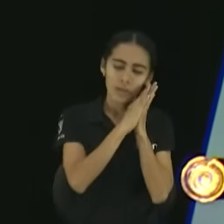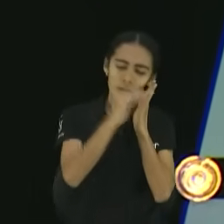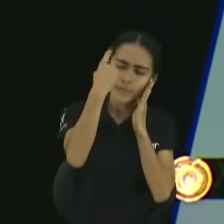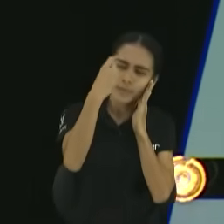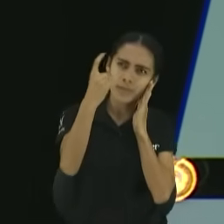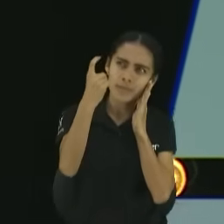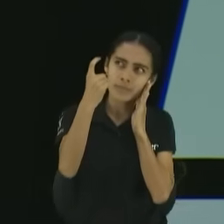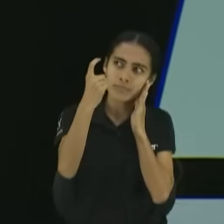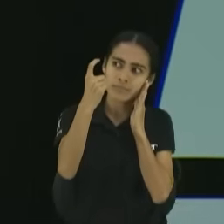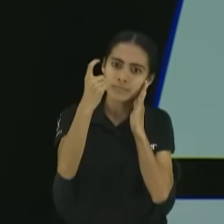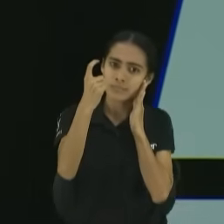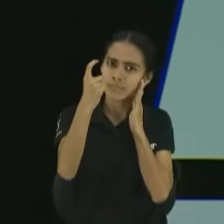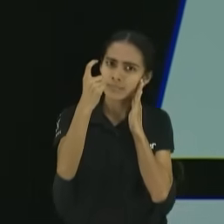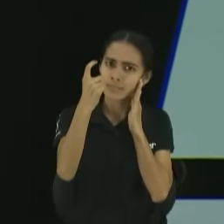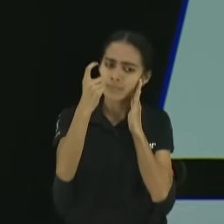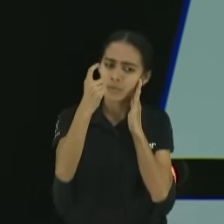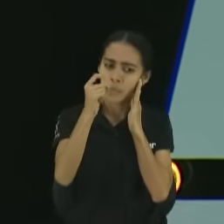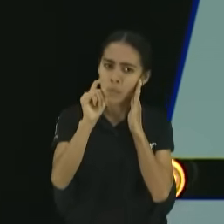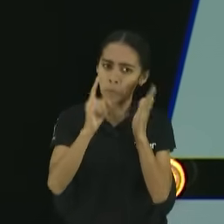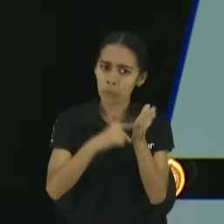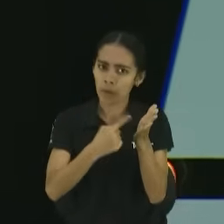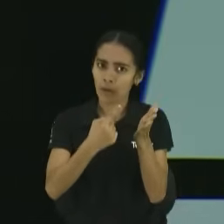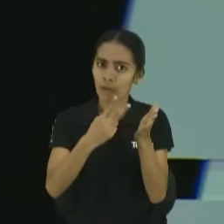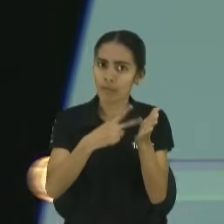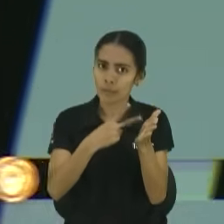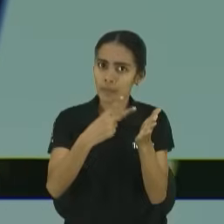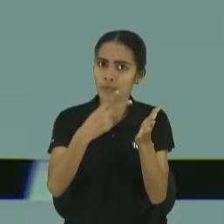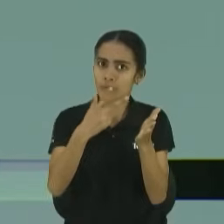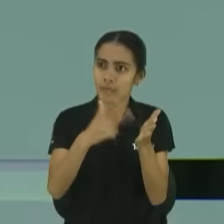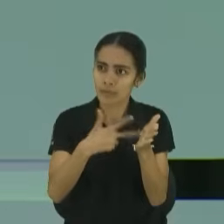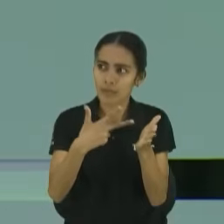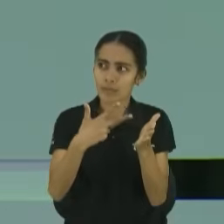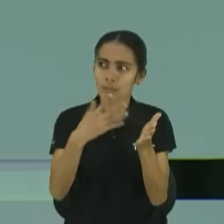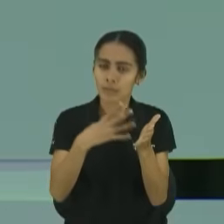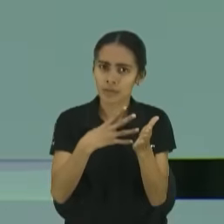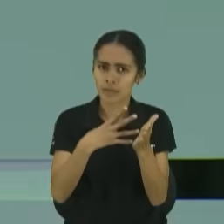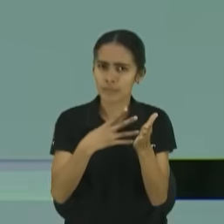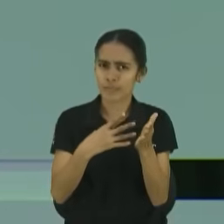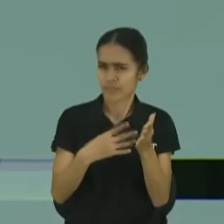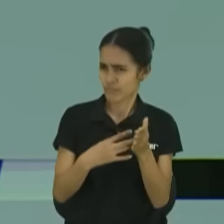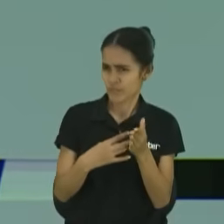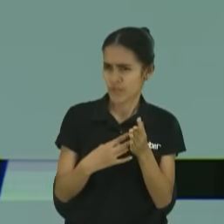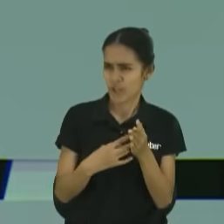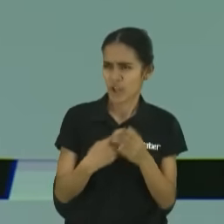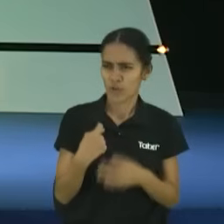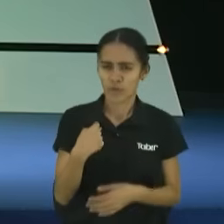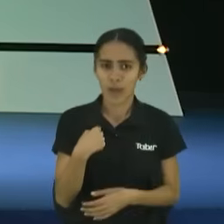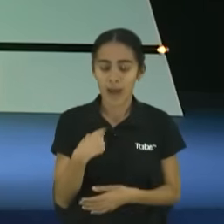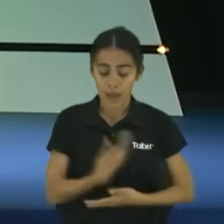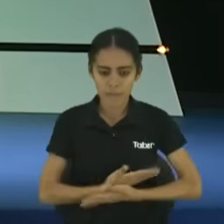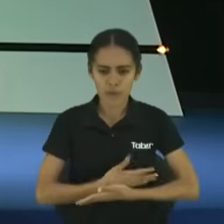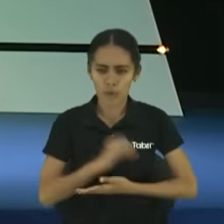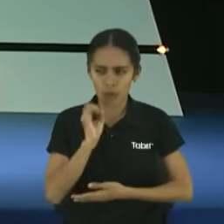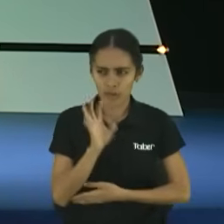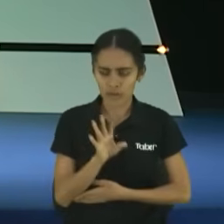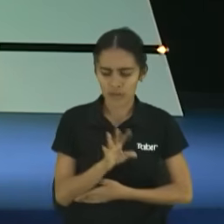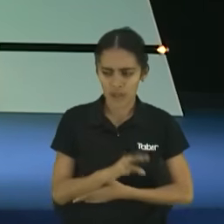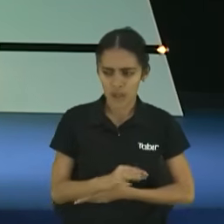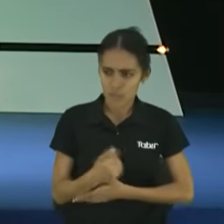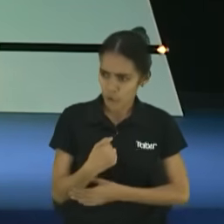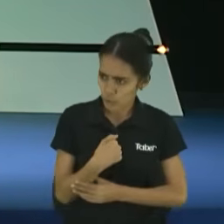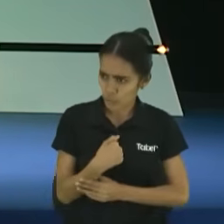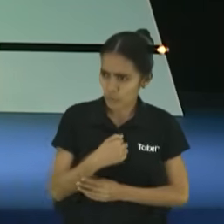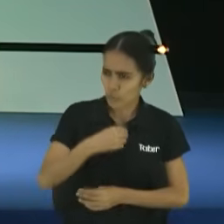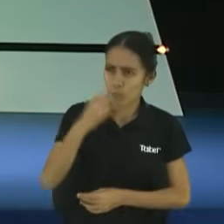A mí. Y me ha sucedido en los últimos días, y todavía le comenté, mira, papá, a uno de mis hijos, fíjate que he estado soñando con el abuelo,